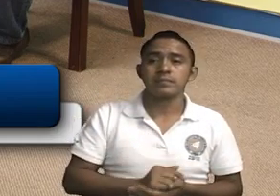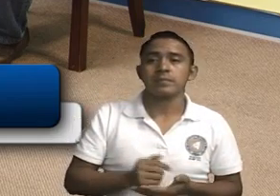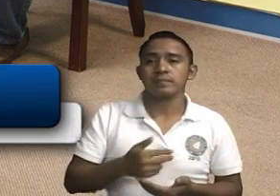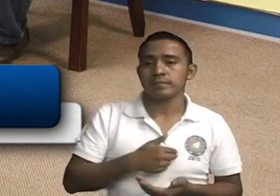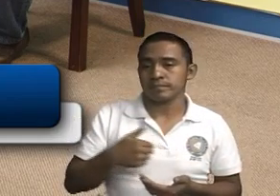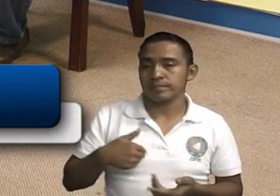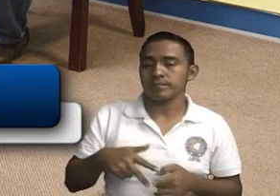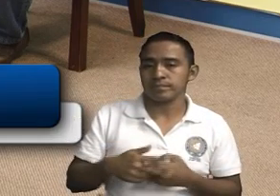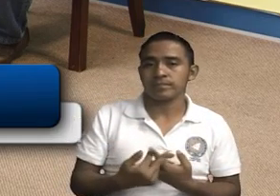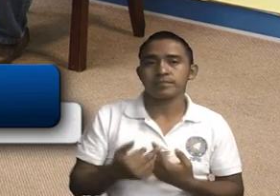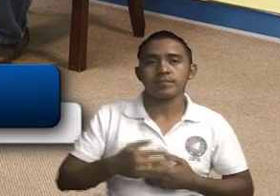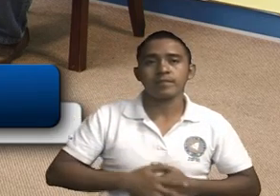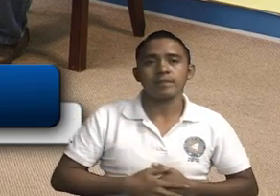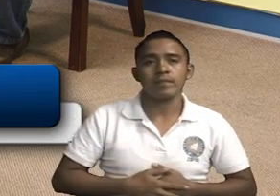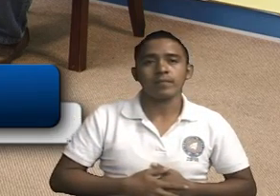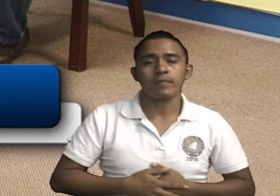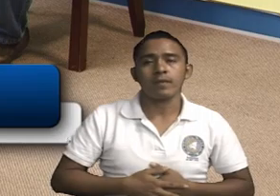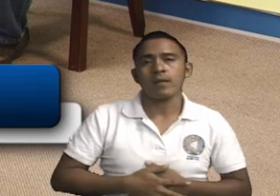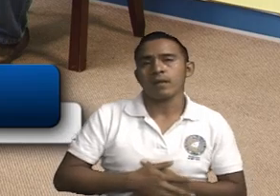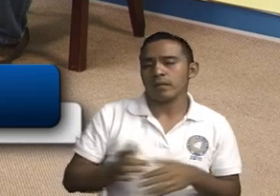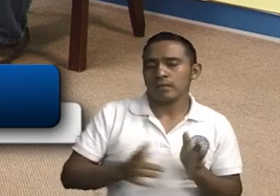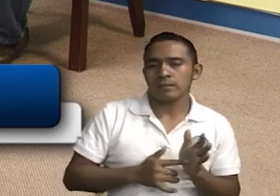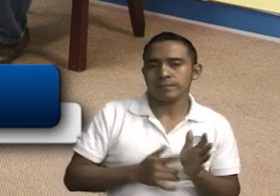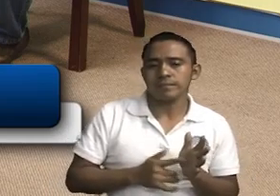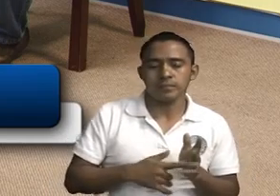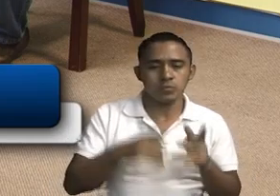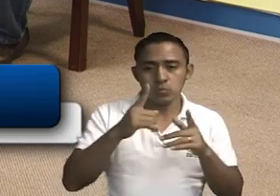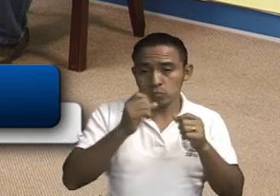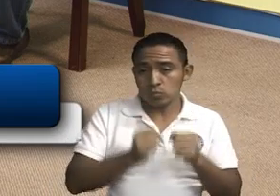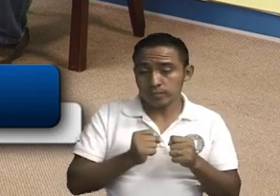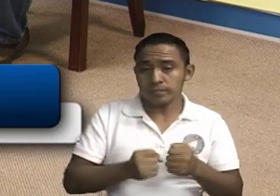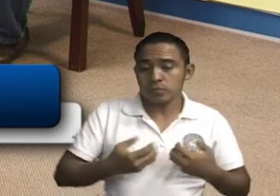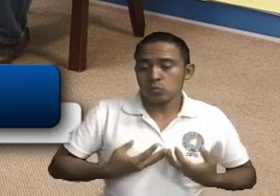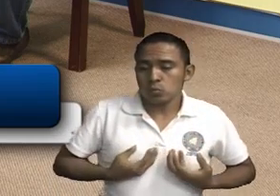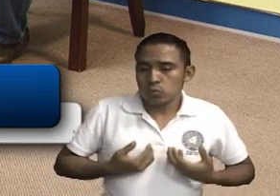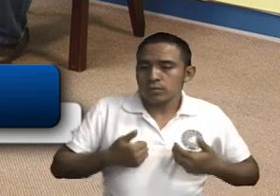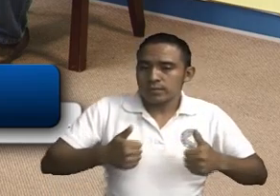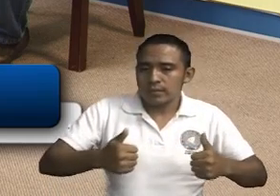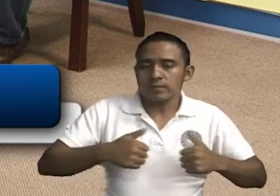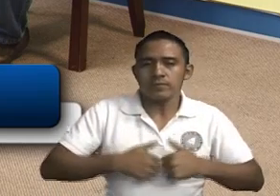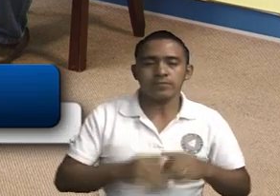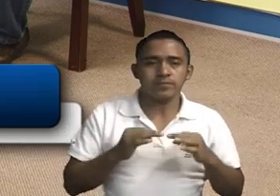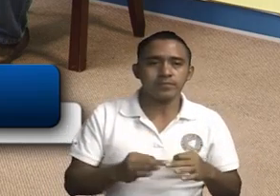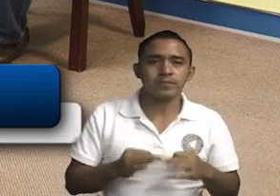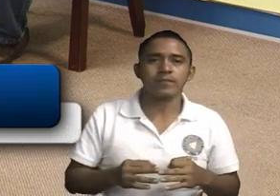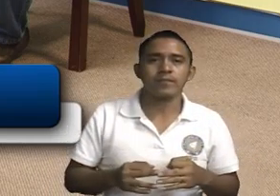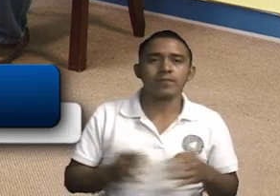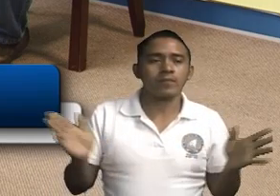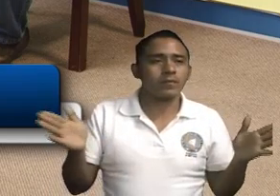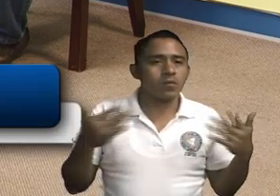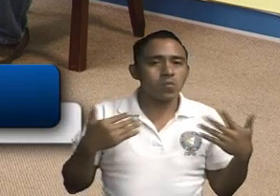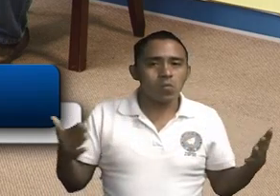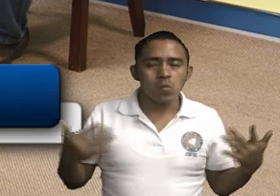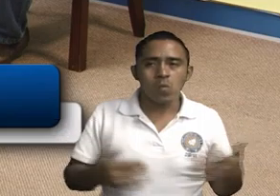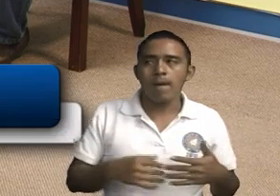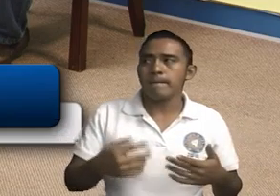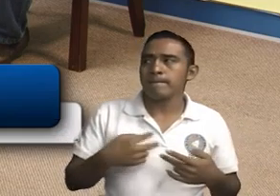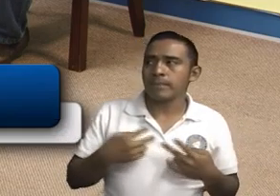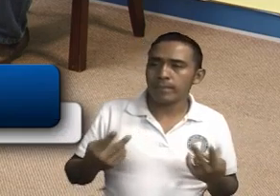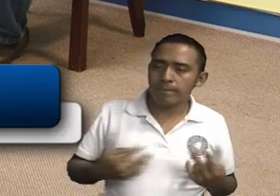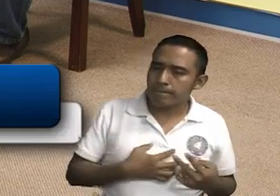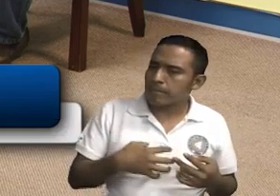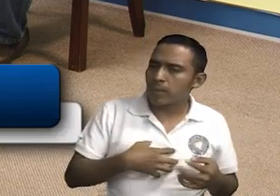tratamiento. Un hombre sano, normal, doctor, que se alimenta adecuadamente, que no tiene una vida sedentaria, ¿puede